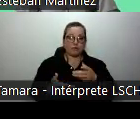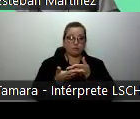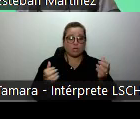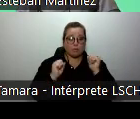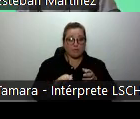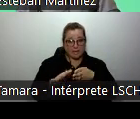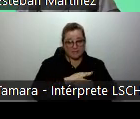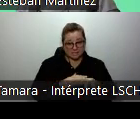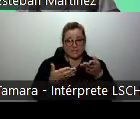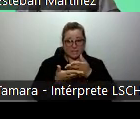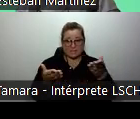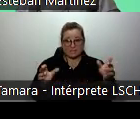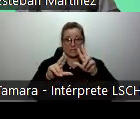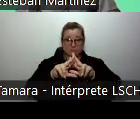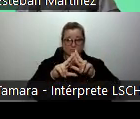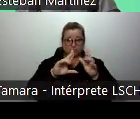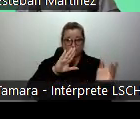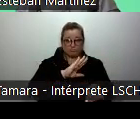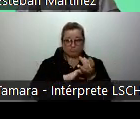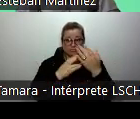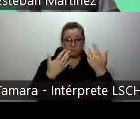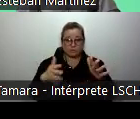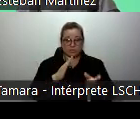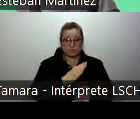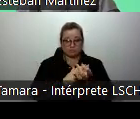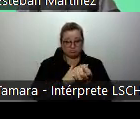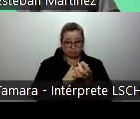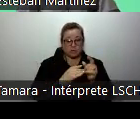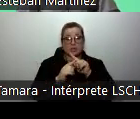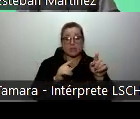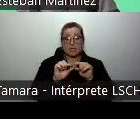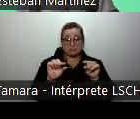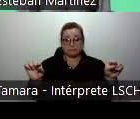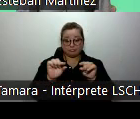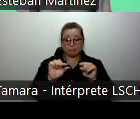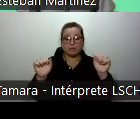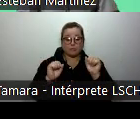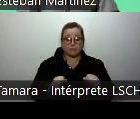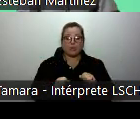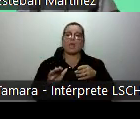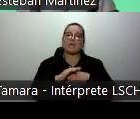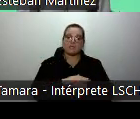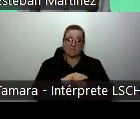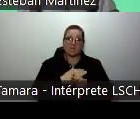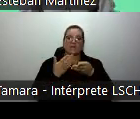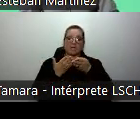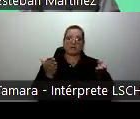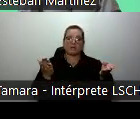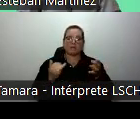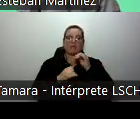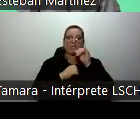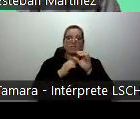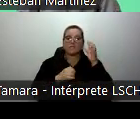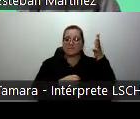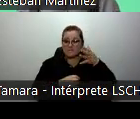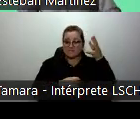material te han compartido el link ahora en los comentarios que hemos tenido y puedes Acceder al material de esta charla Tenemos también un documento